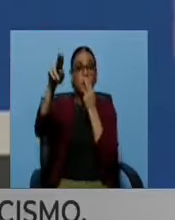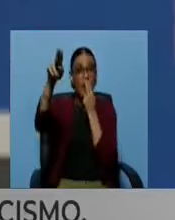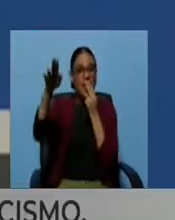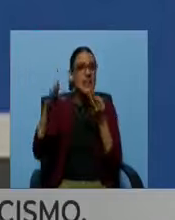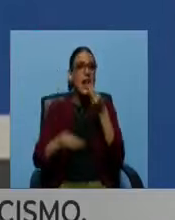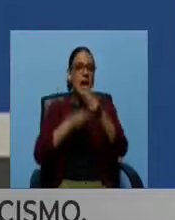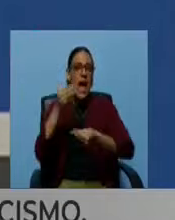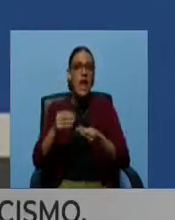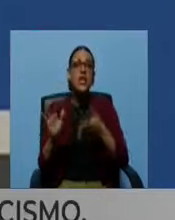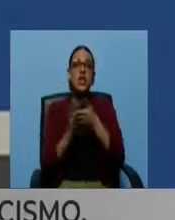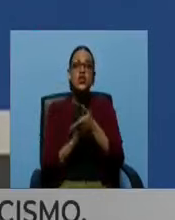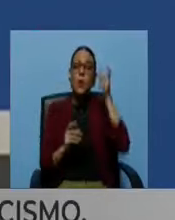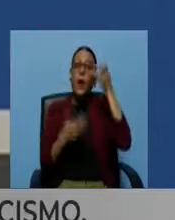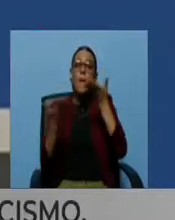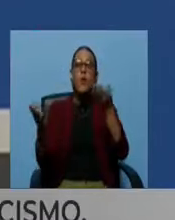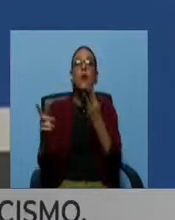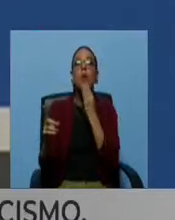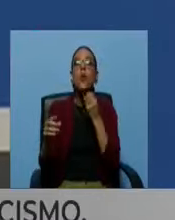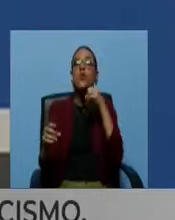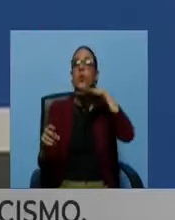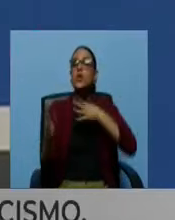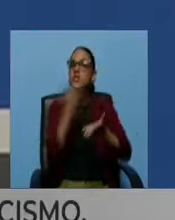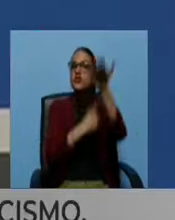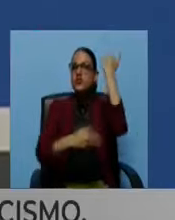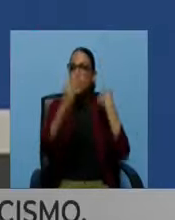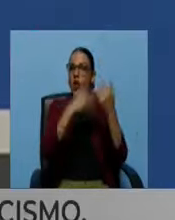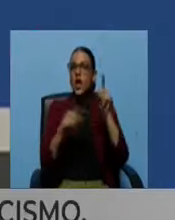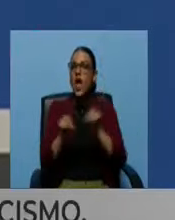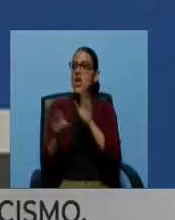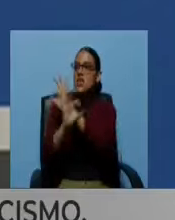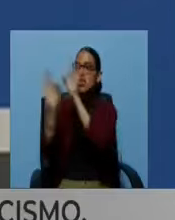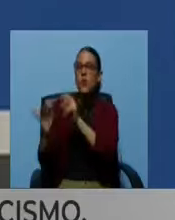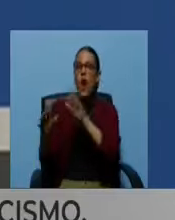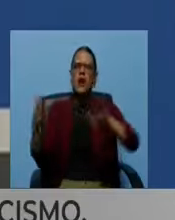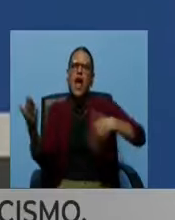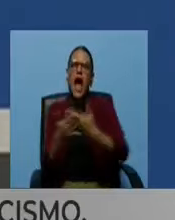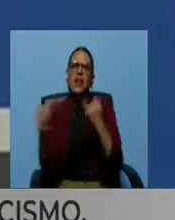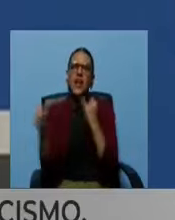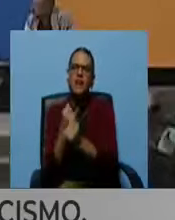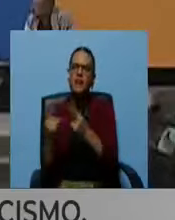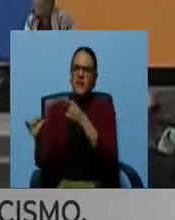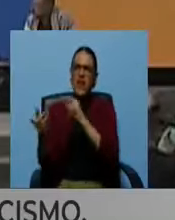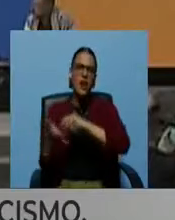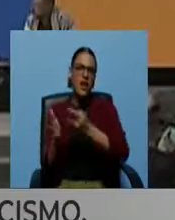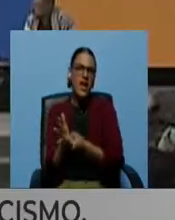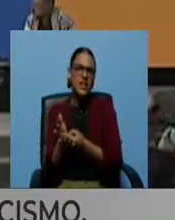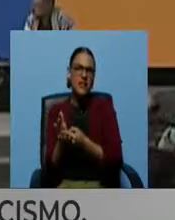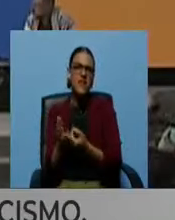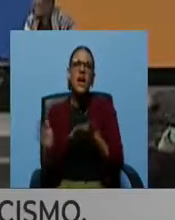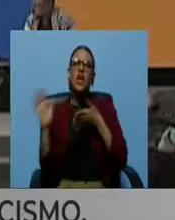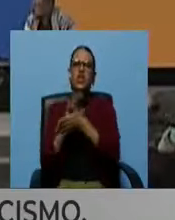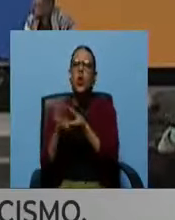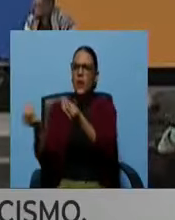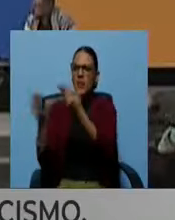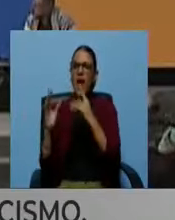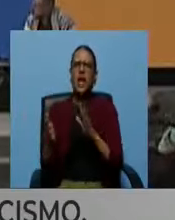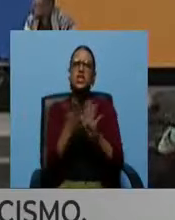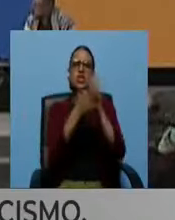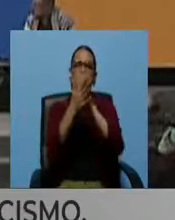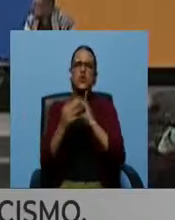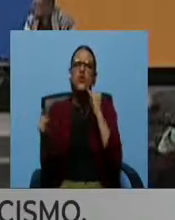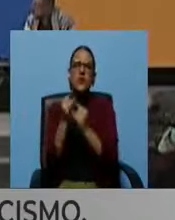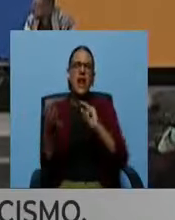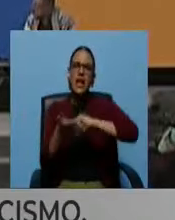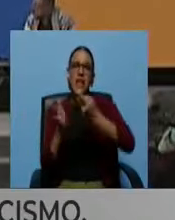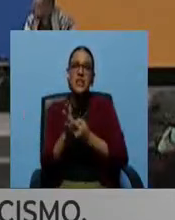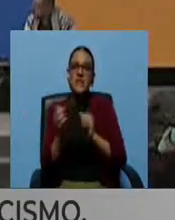al pueblo judío, muy similar, hasta el final, para evocar la solución final que significaba